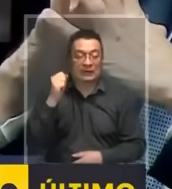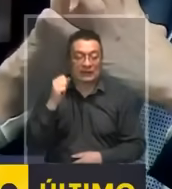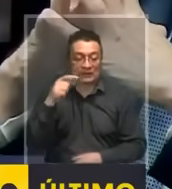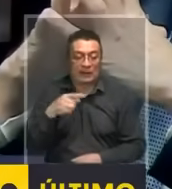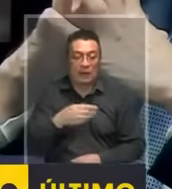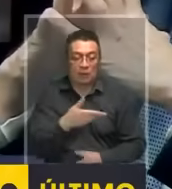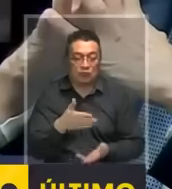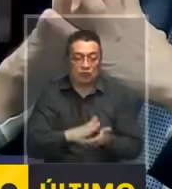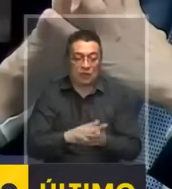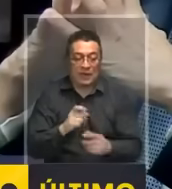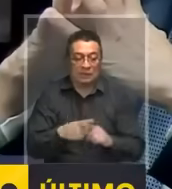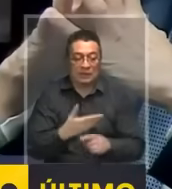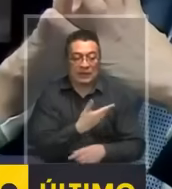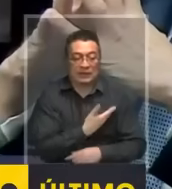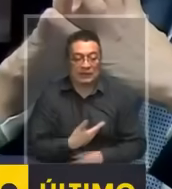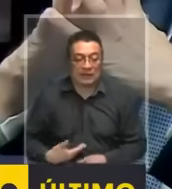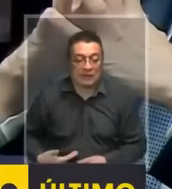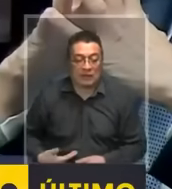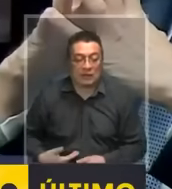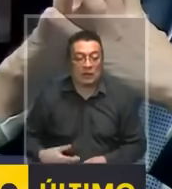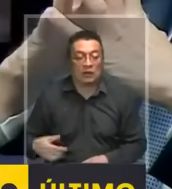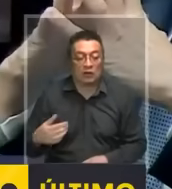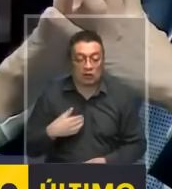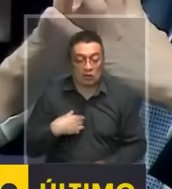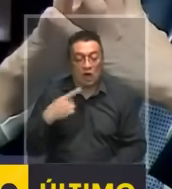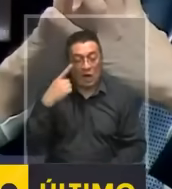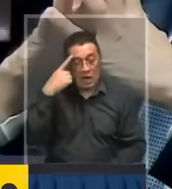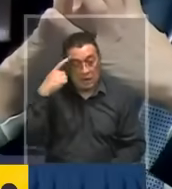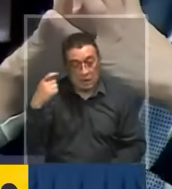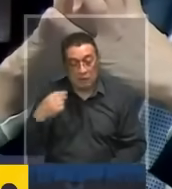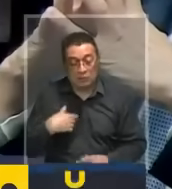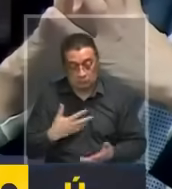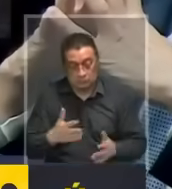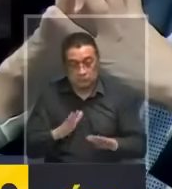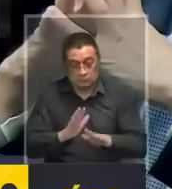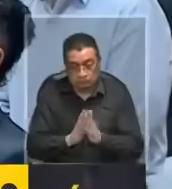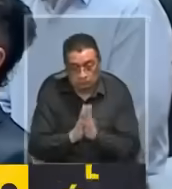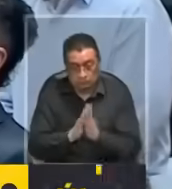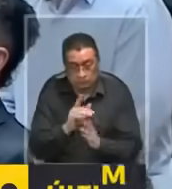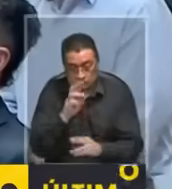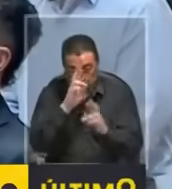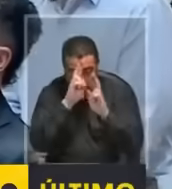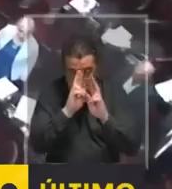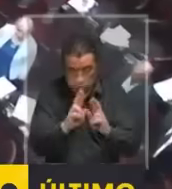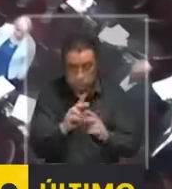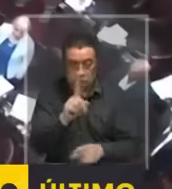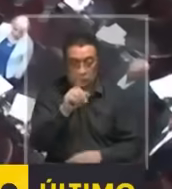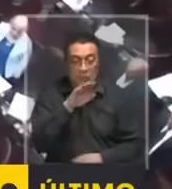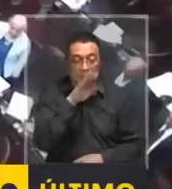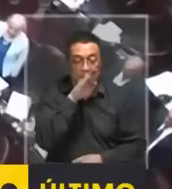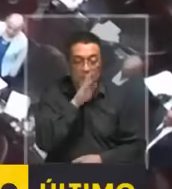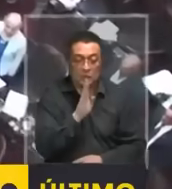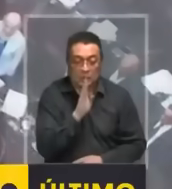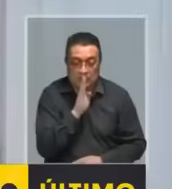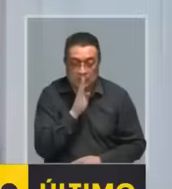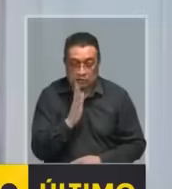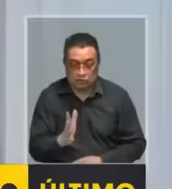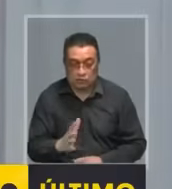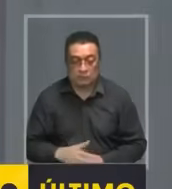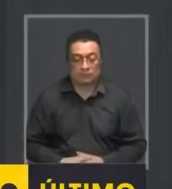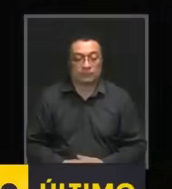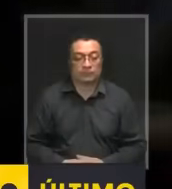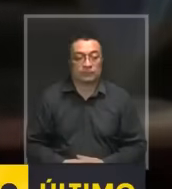expresidente Piñera. Creo que vale hacer un breve homenaje de un minuto de silencio.